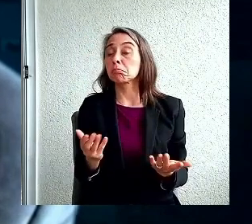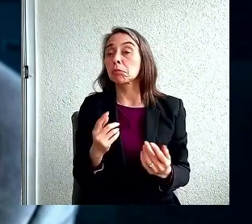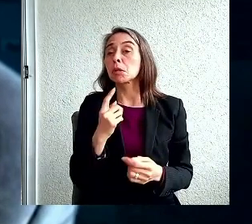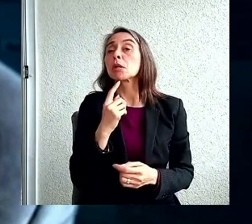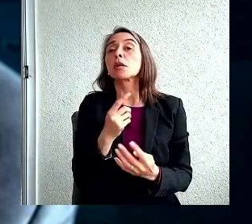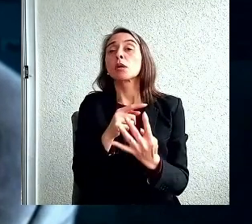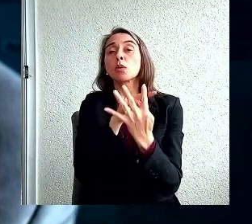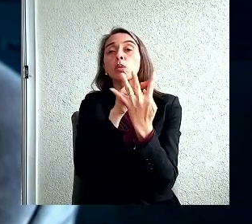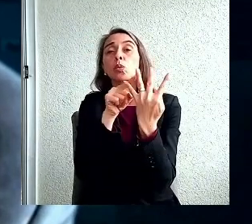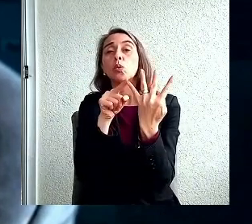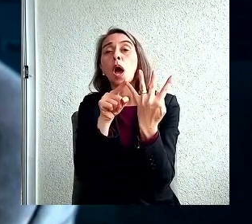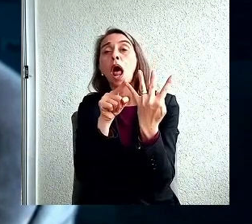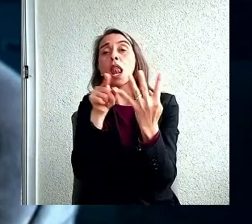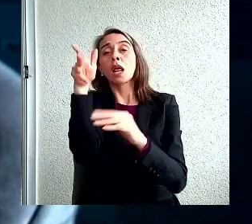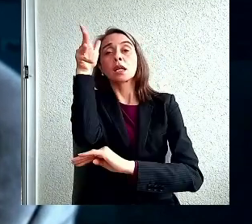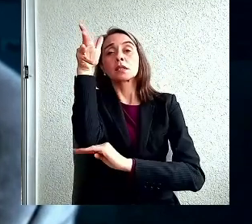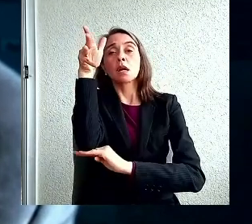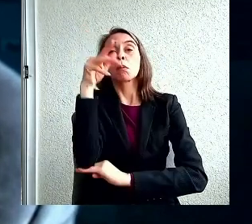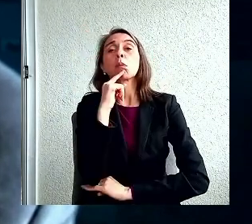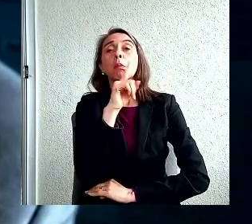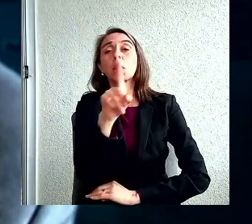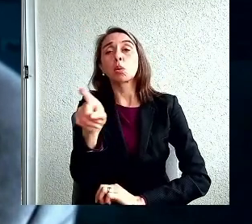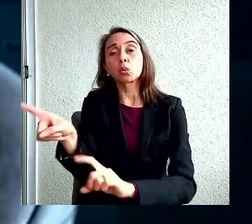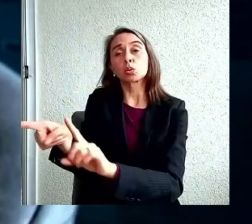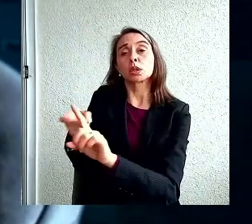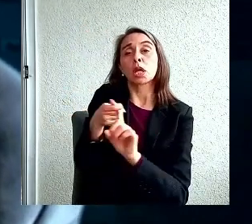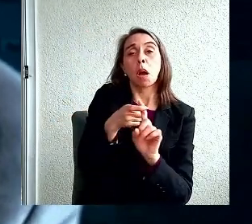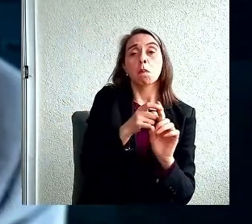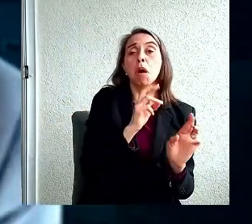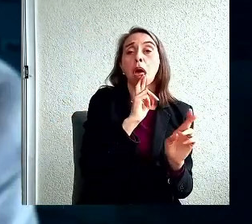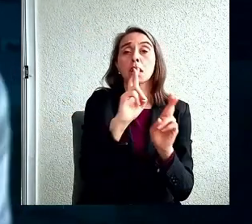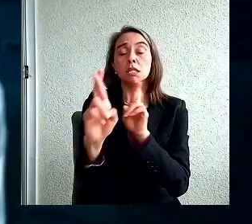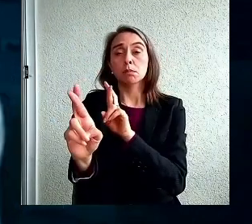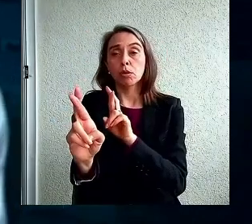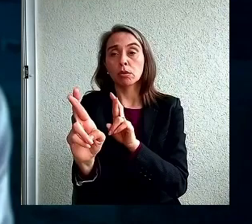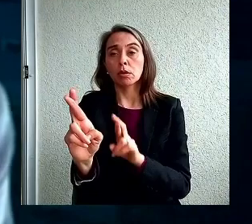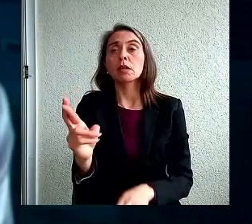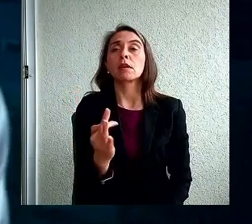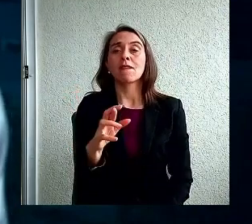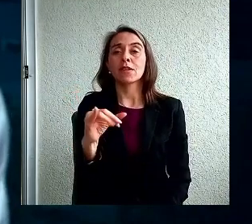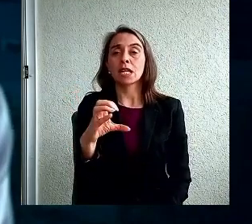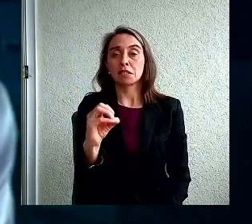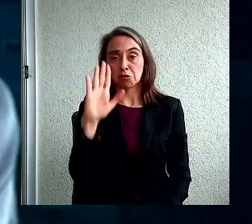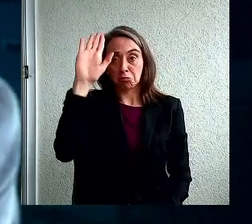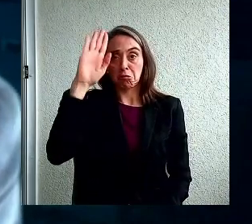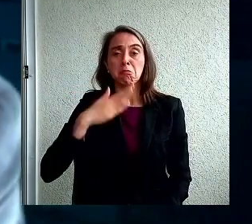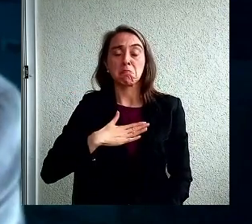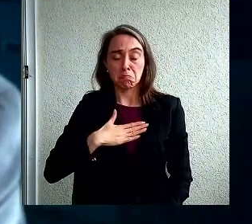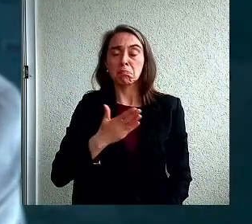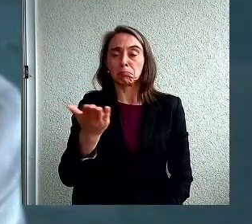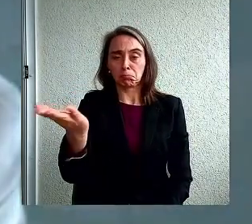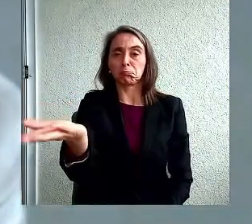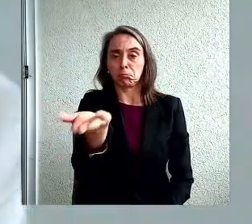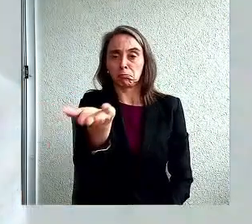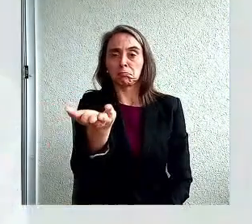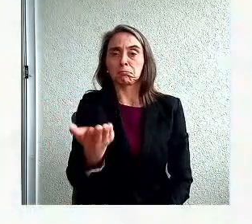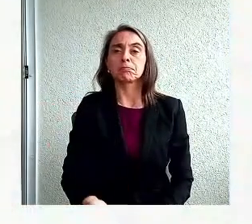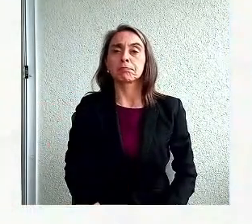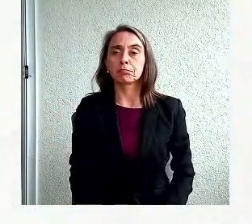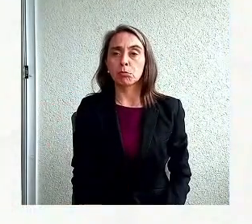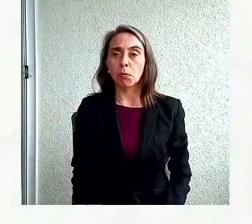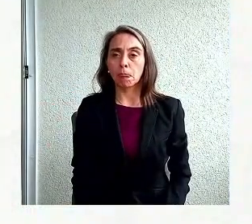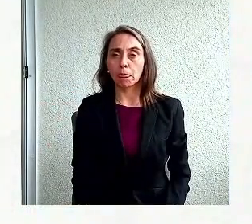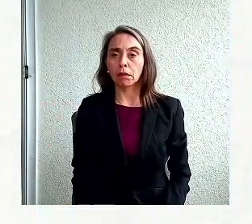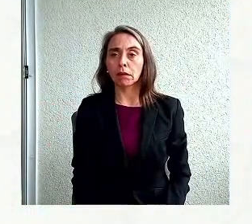quiere hacerse cargo de esa pregunta. Dale, Francisco. Ya, bueno, la pregunta, ¿me escuchan